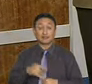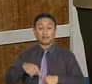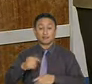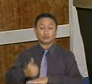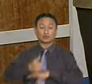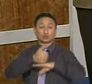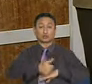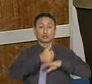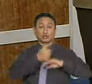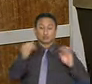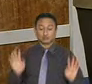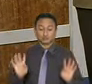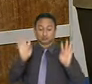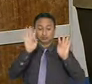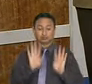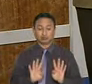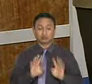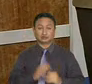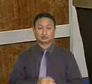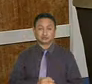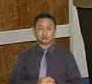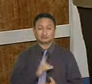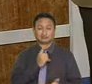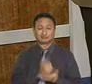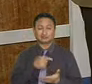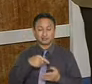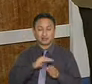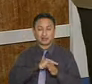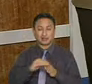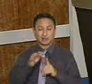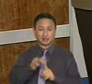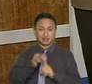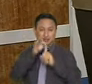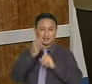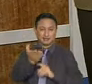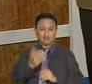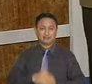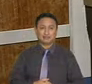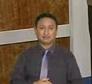de las máximas autoridades del país y por supuesto invitados especiales